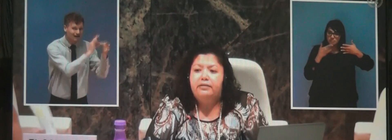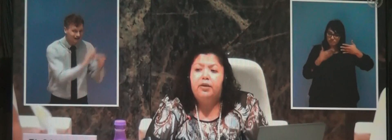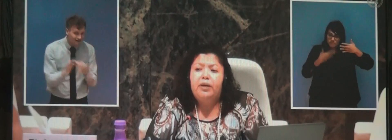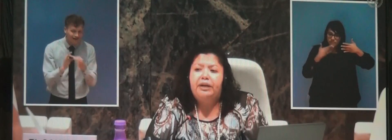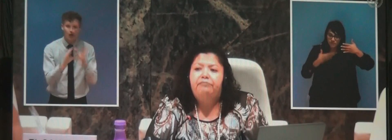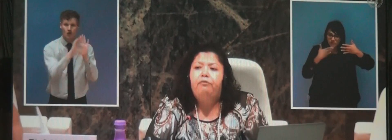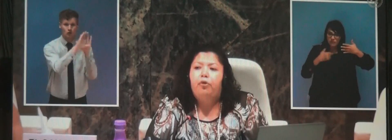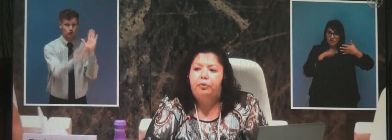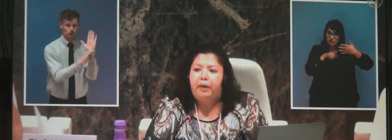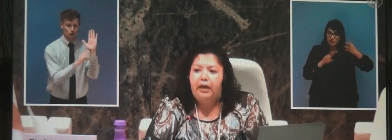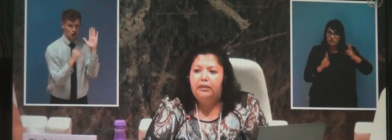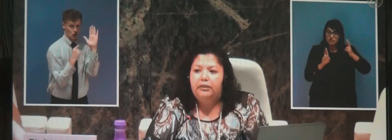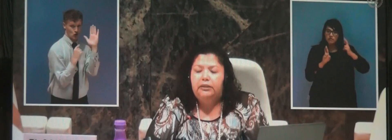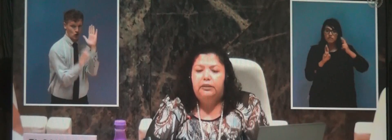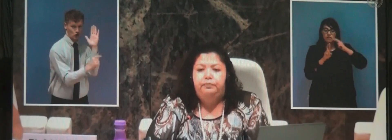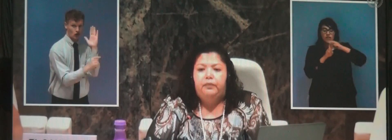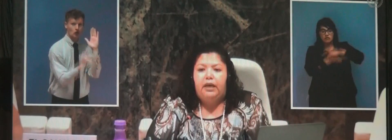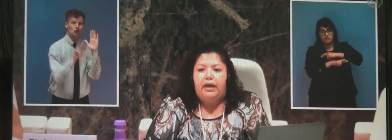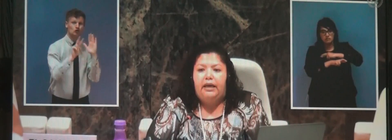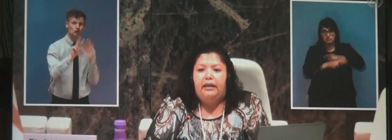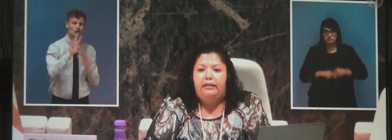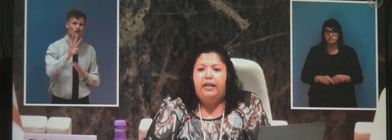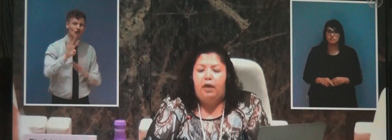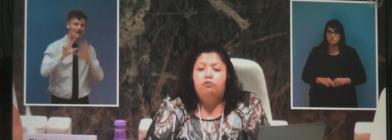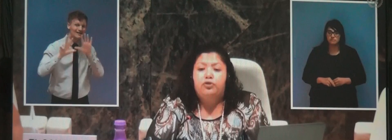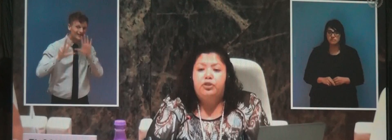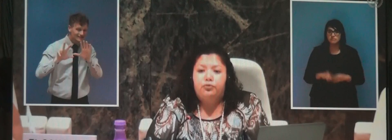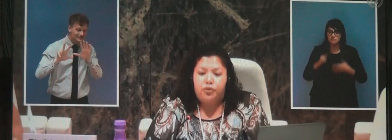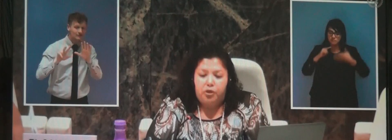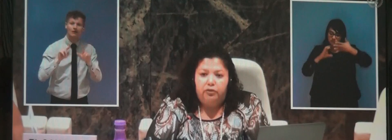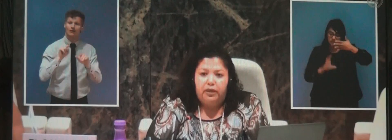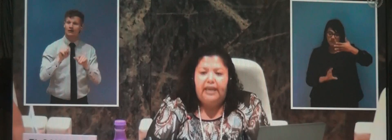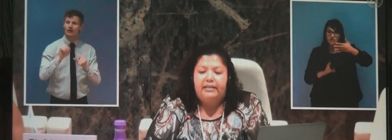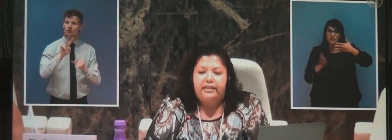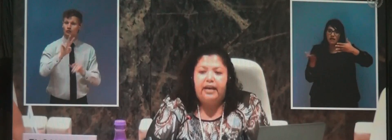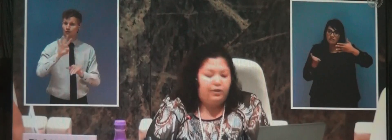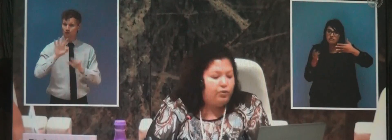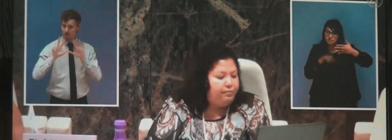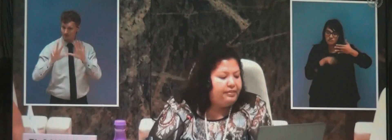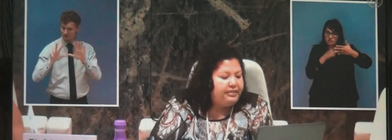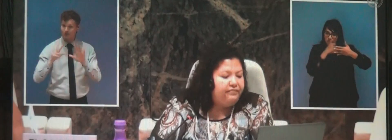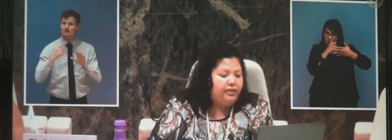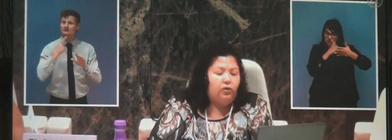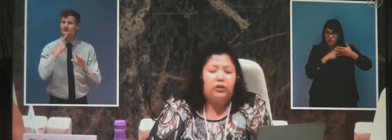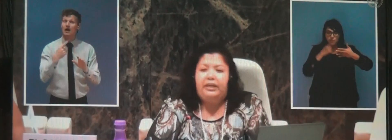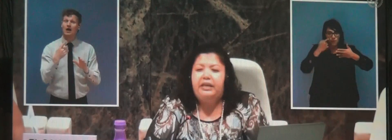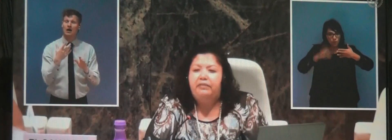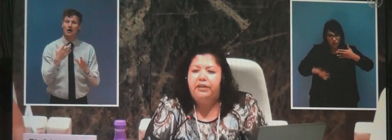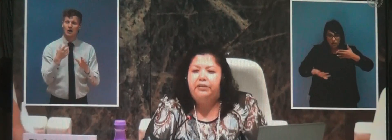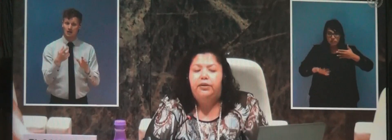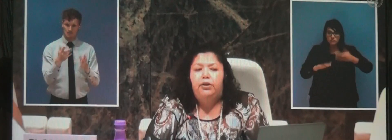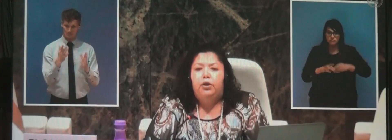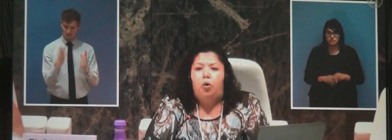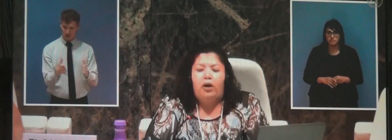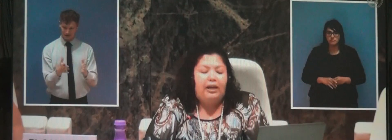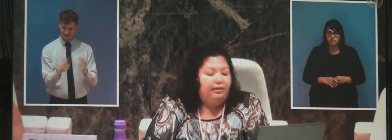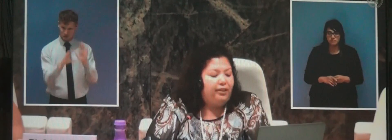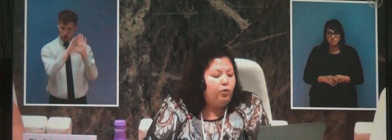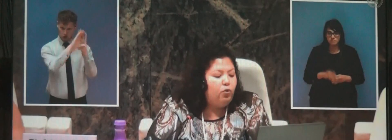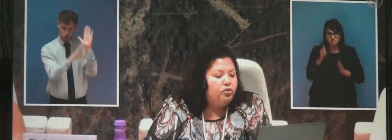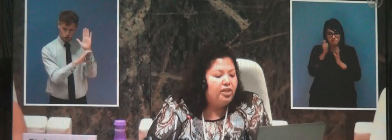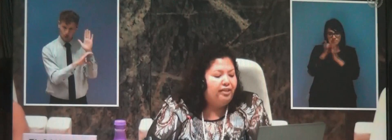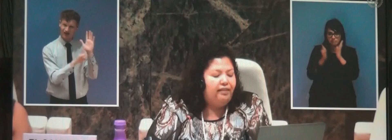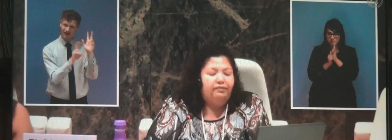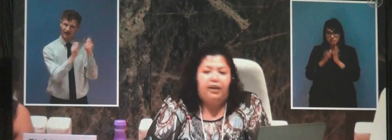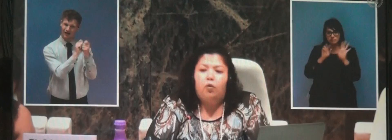para hacer una reforma de la Constitución, en este caso específico que tiene que ver con el